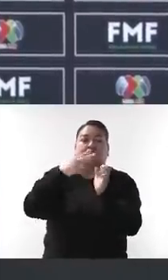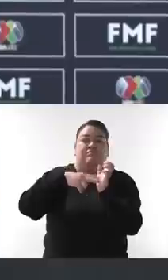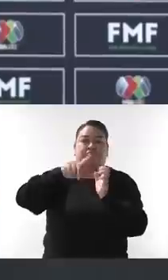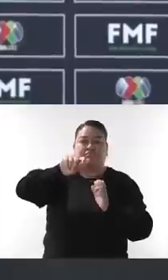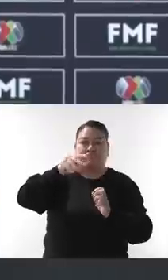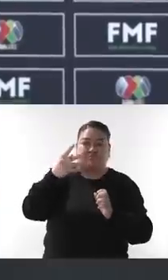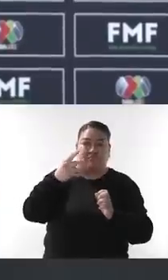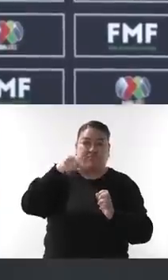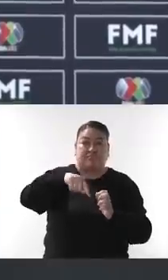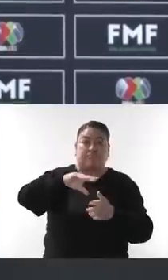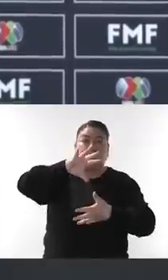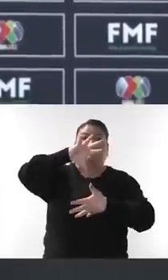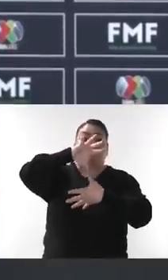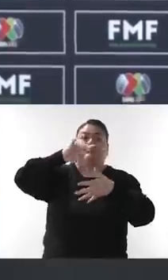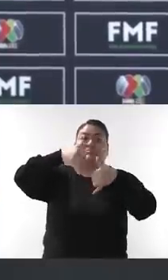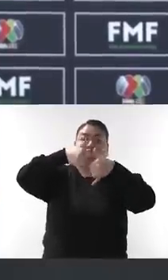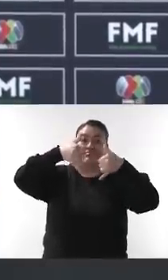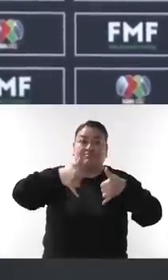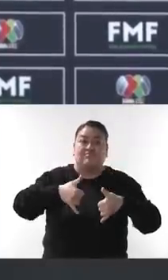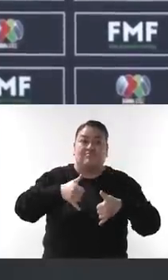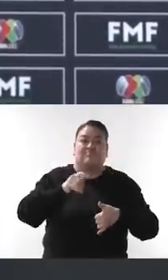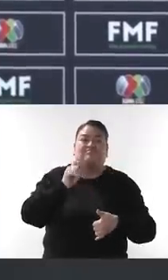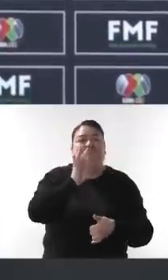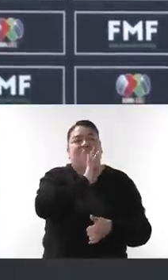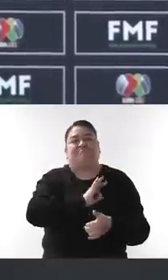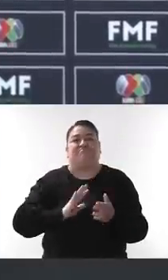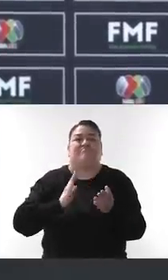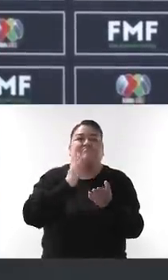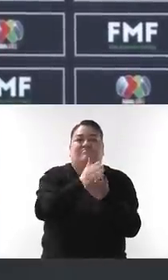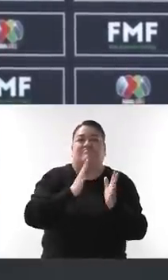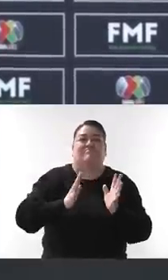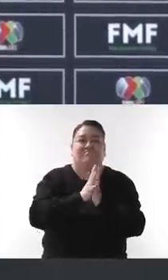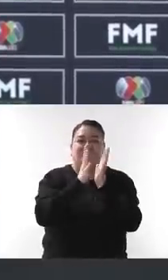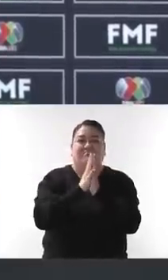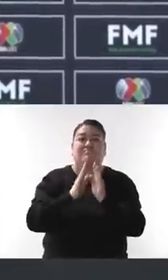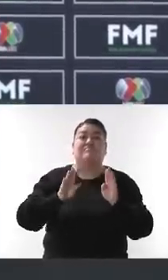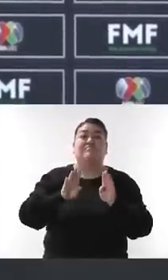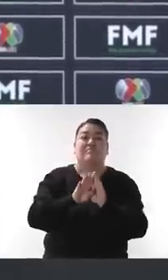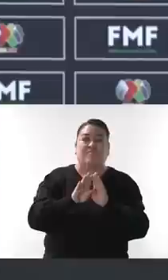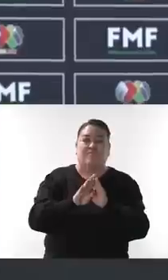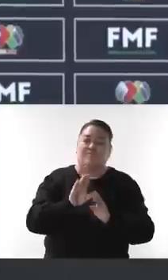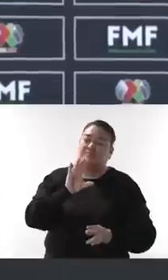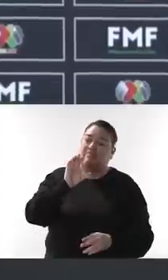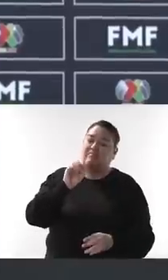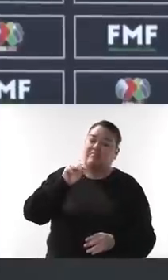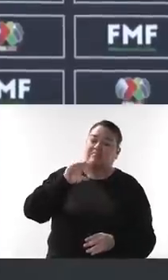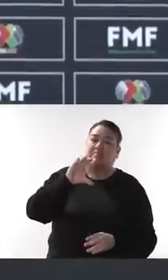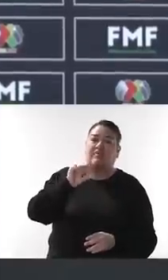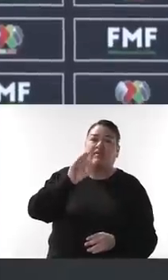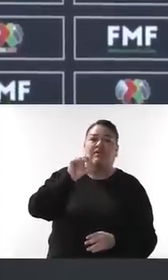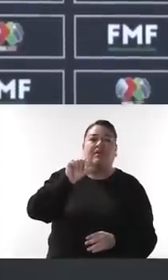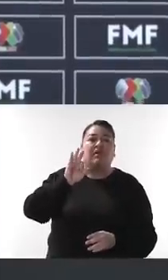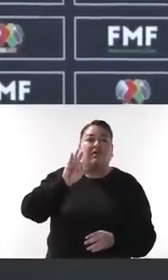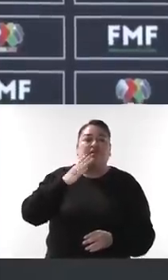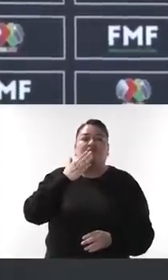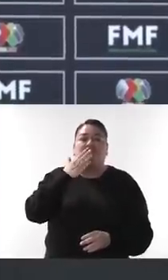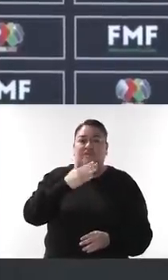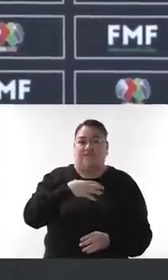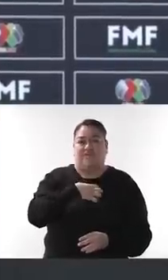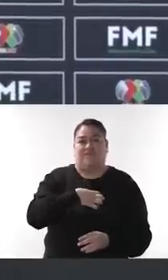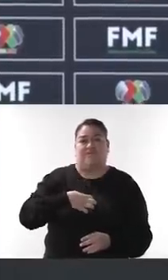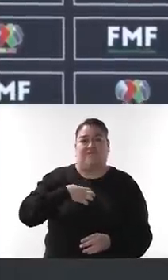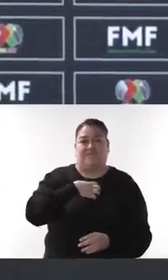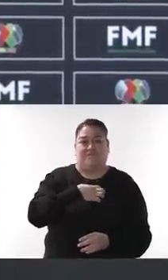través de este proceso clasificatorio de nuestra Liga de Naciones de la CONCACAF, lo cual a su vez le da también